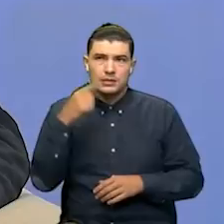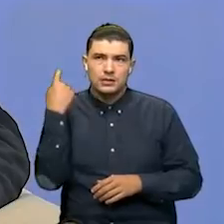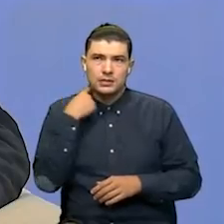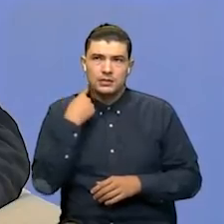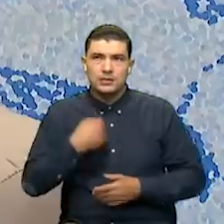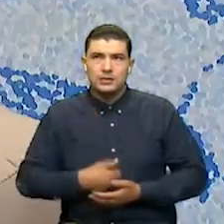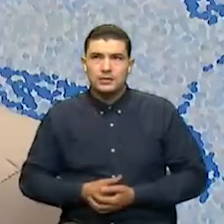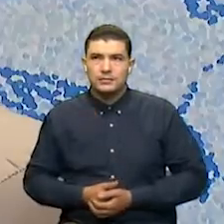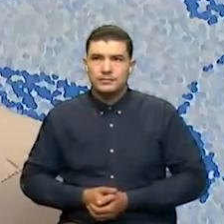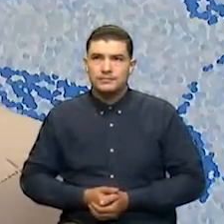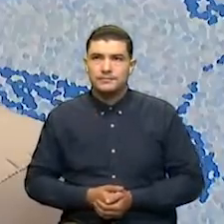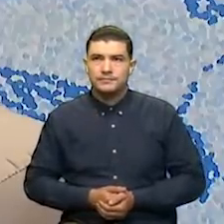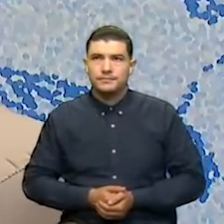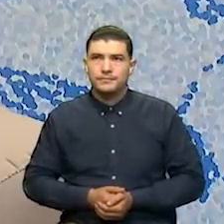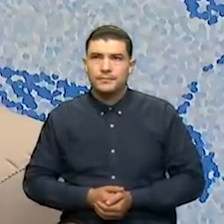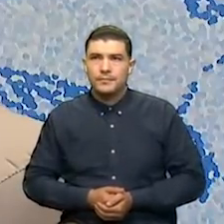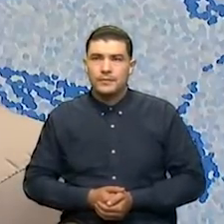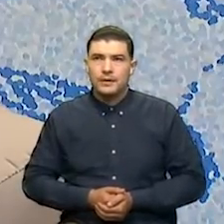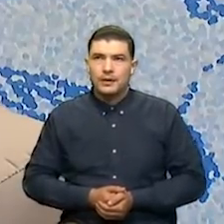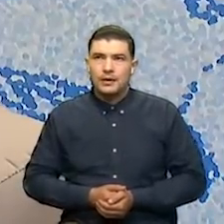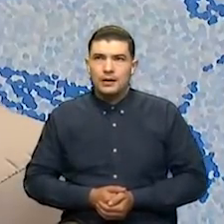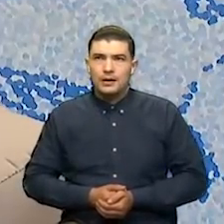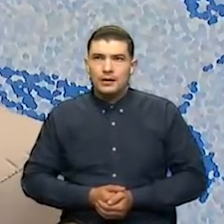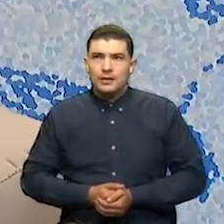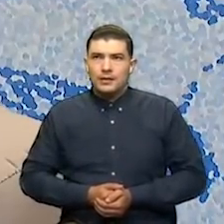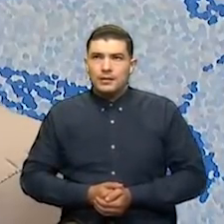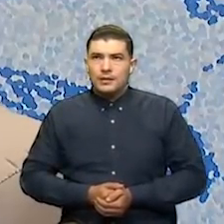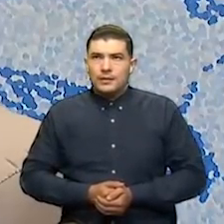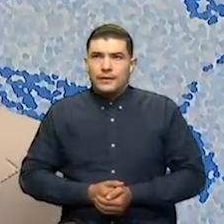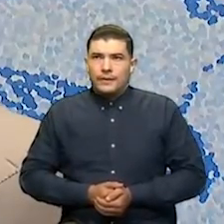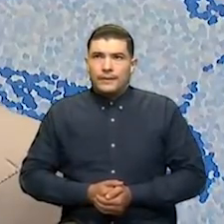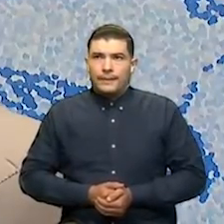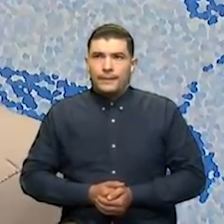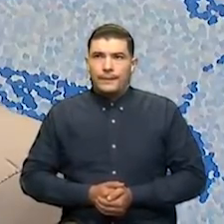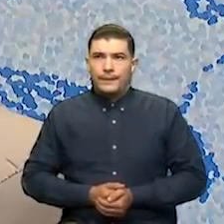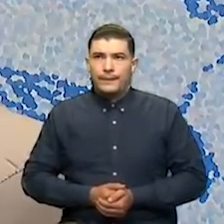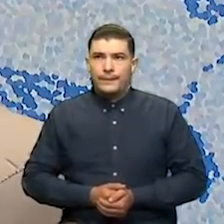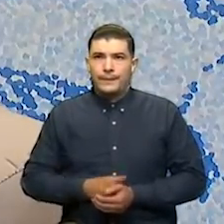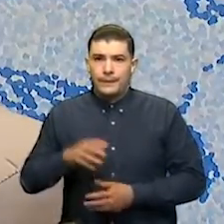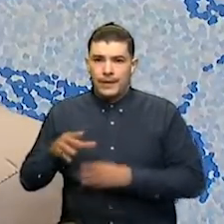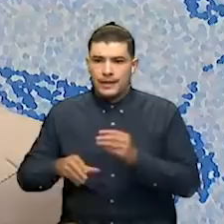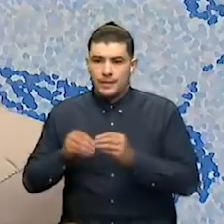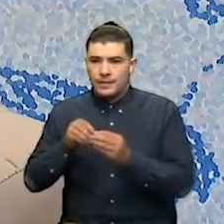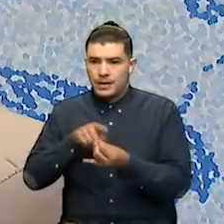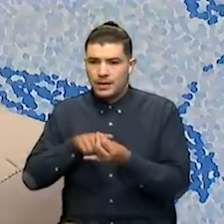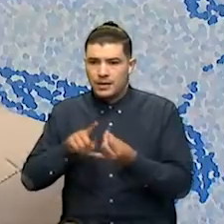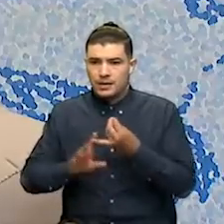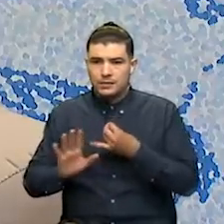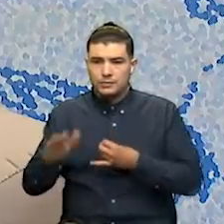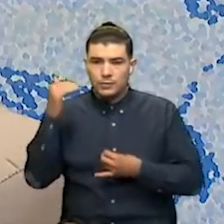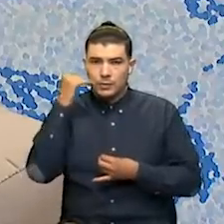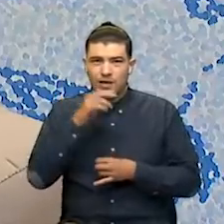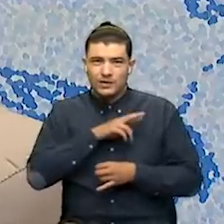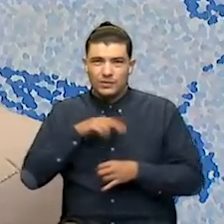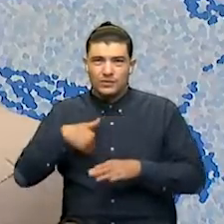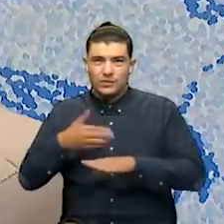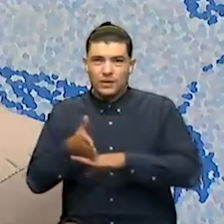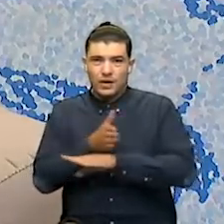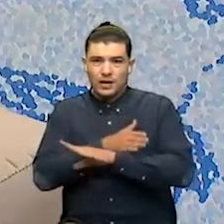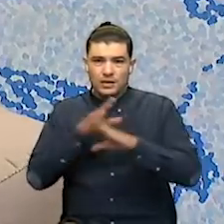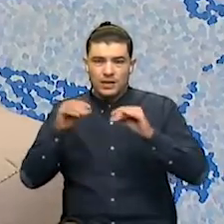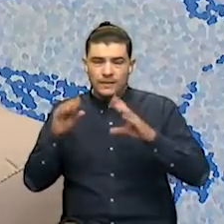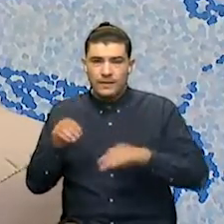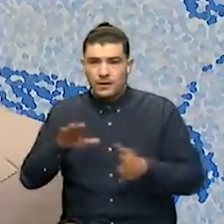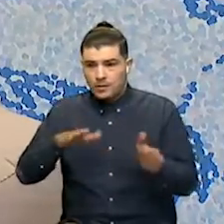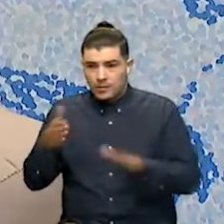no es automática. El señor tendría que iniciar la acción. Y el caso de la señora es precisamente lo que estábamos hablando.